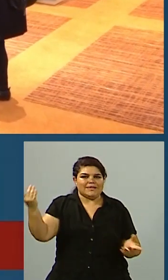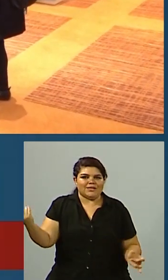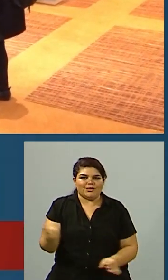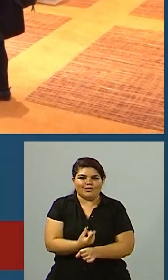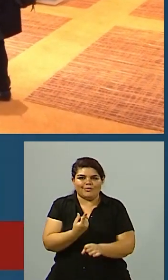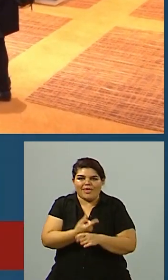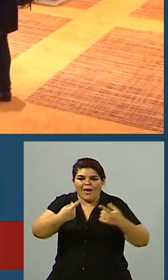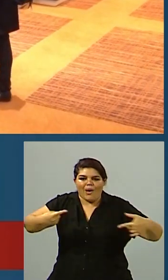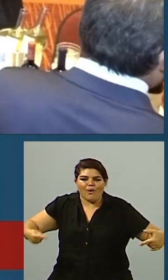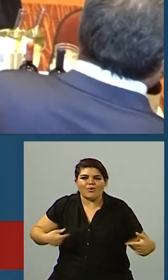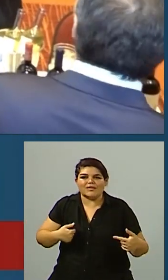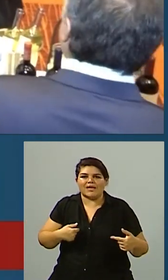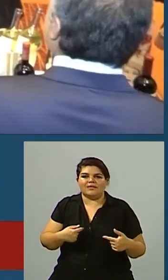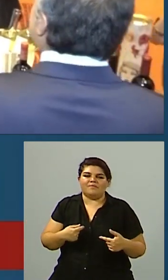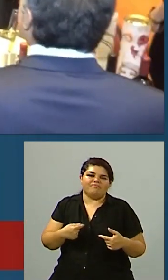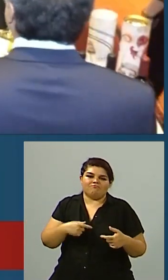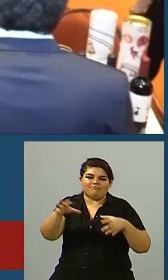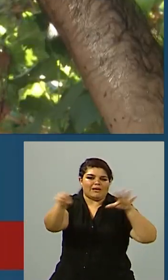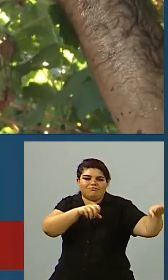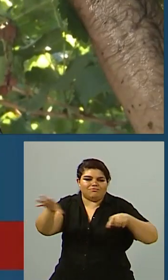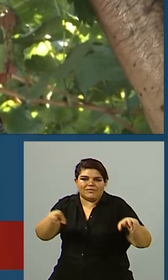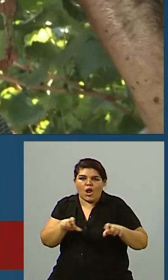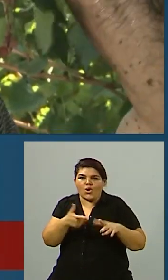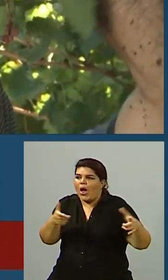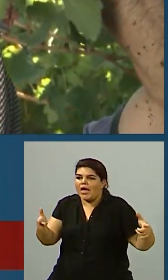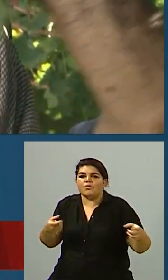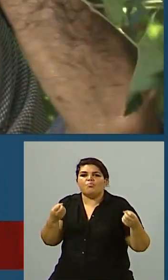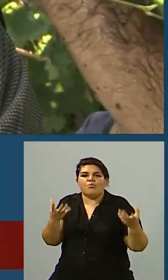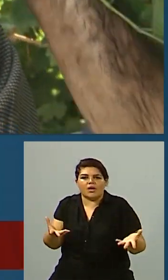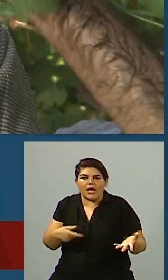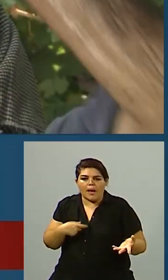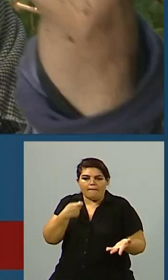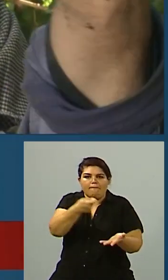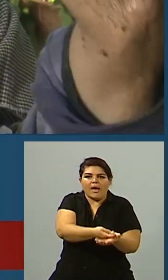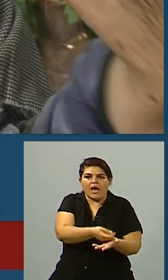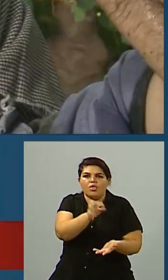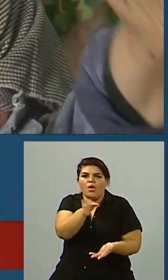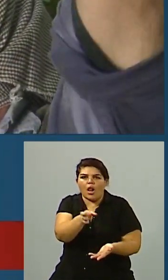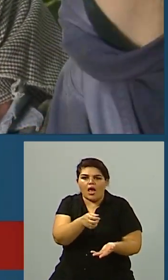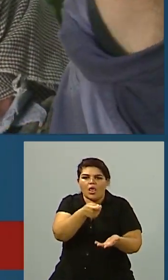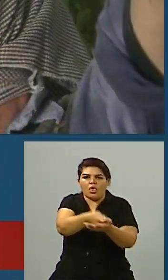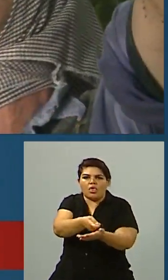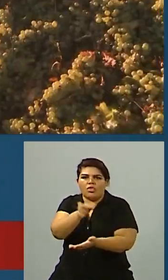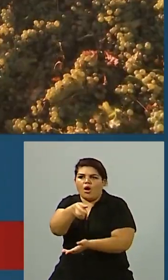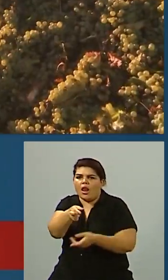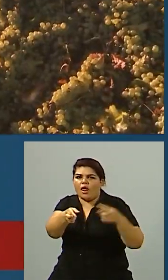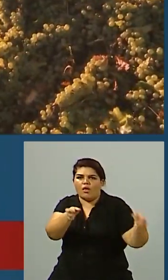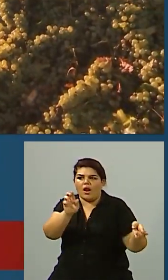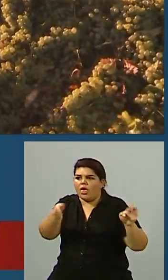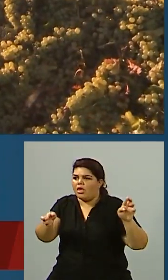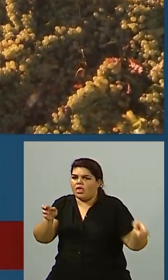¿no es cierto? No tenés insumos. Entonces, es muy difícil así que se pueda desarrollar